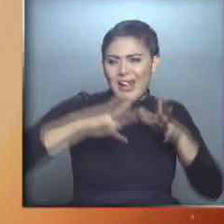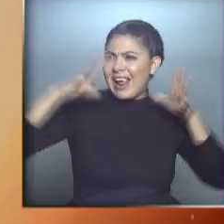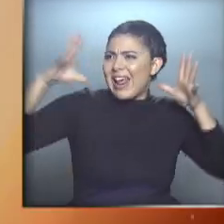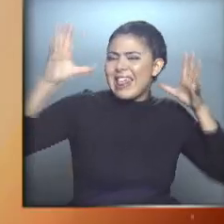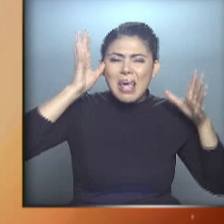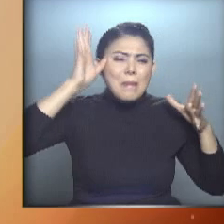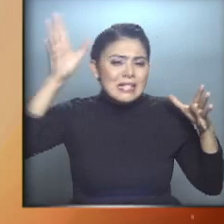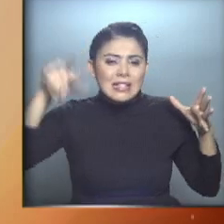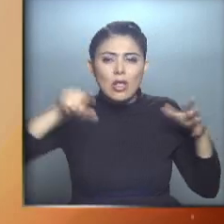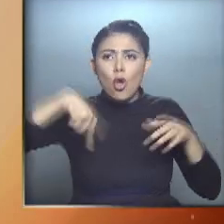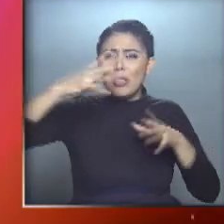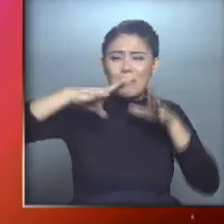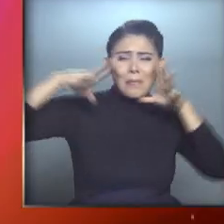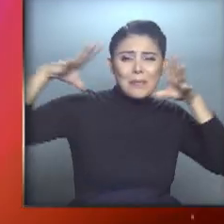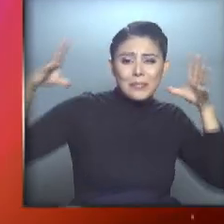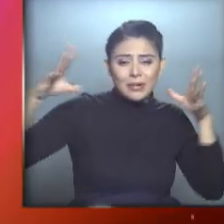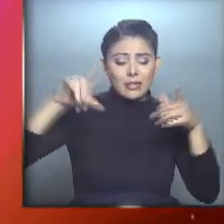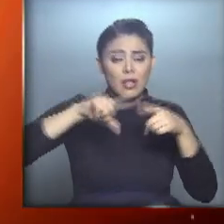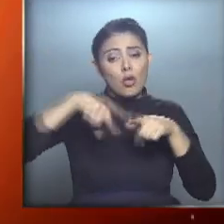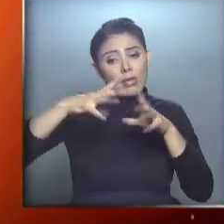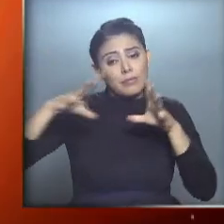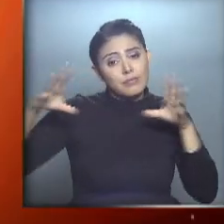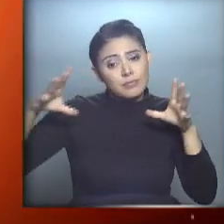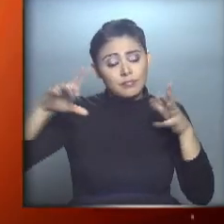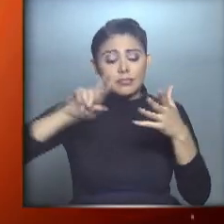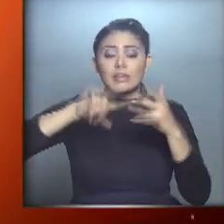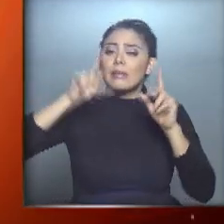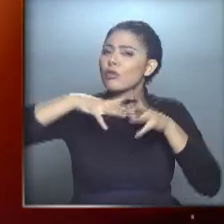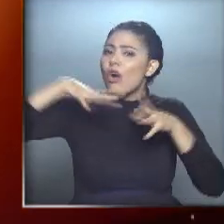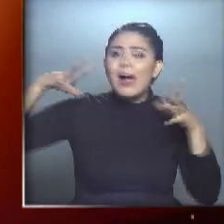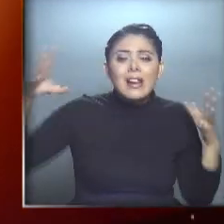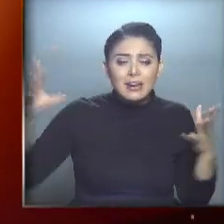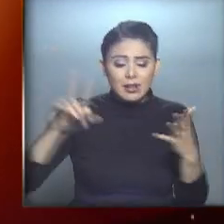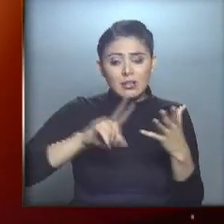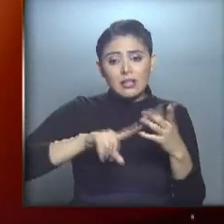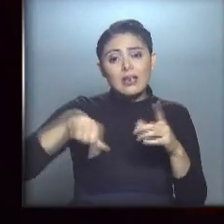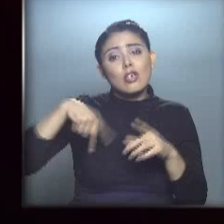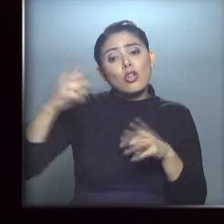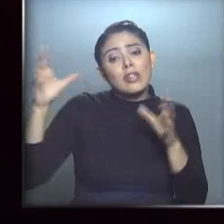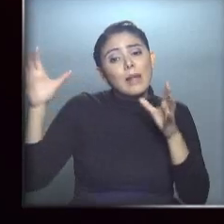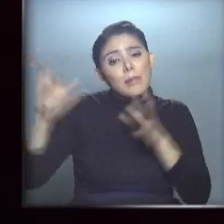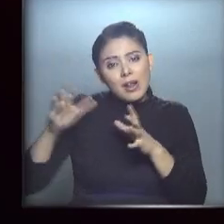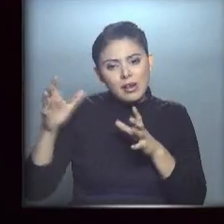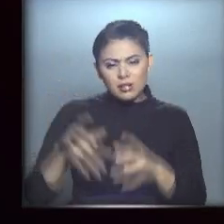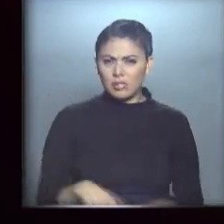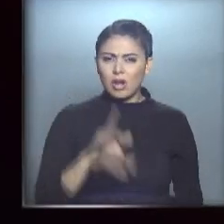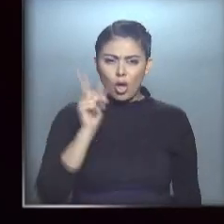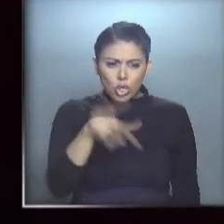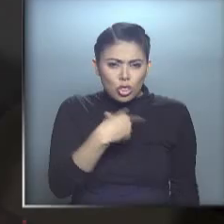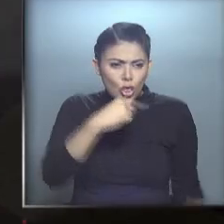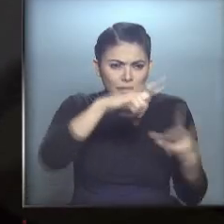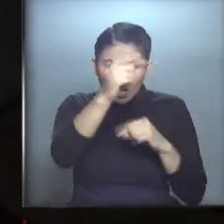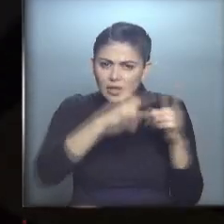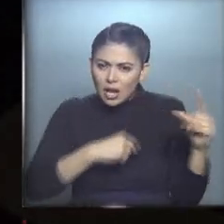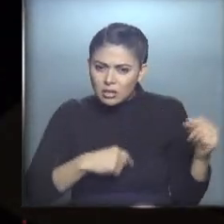hipergigantes, supergigantes, gigantes, subgigantes y enanas. ¿Y de dónde salen las